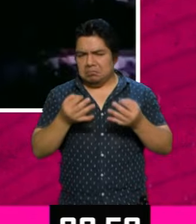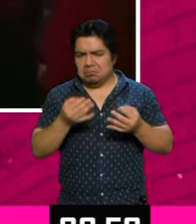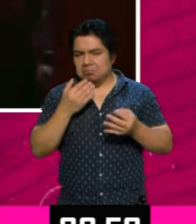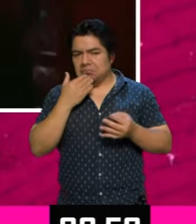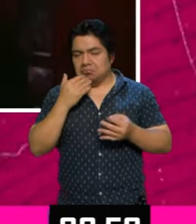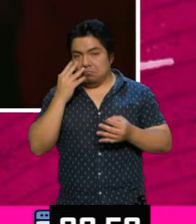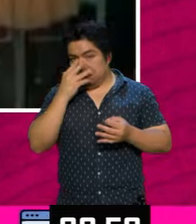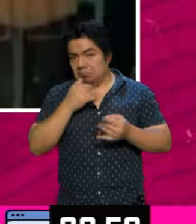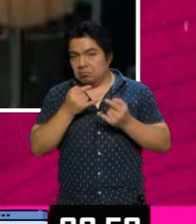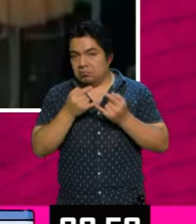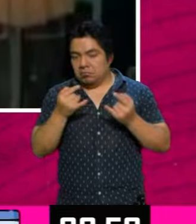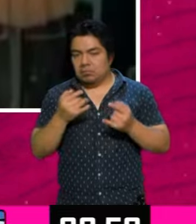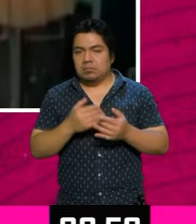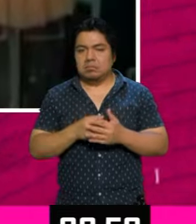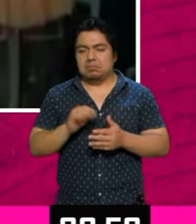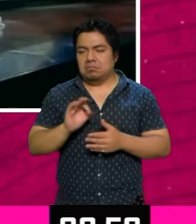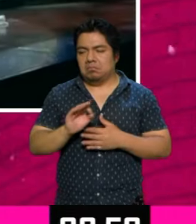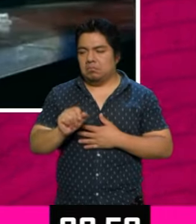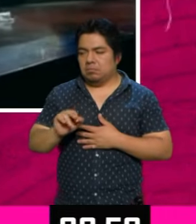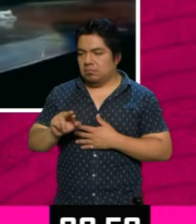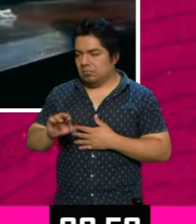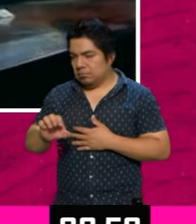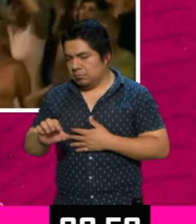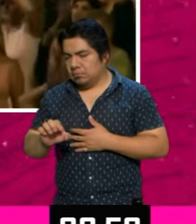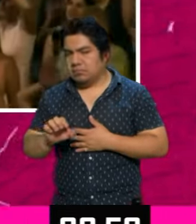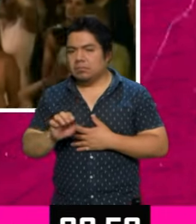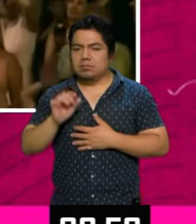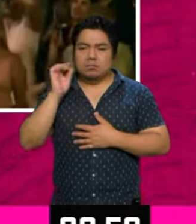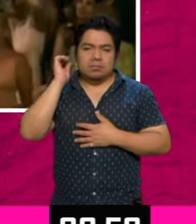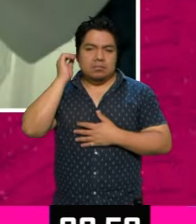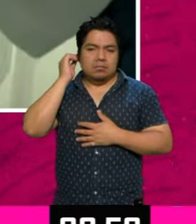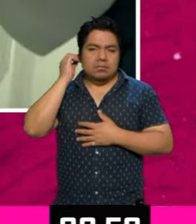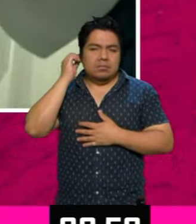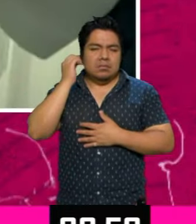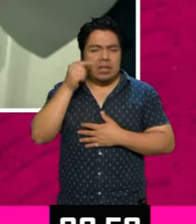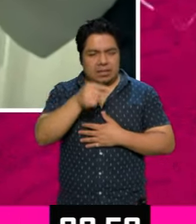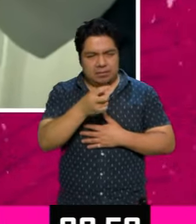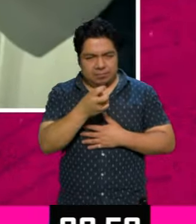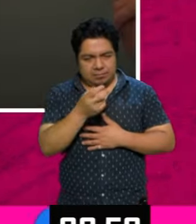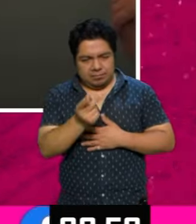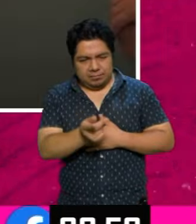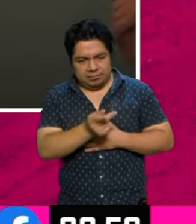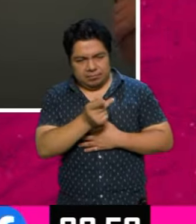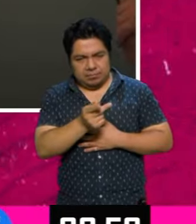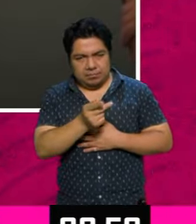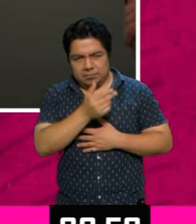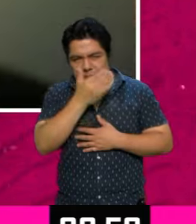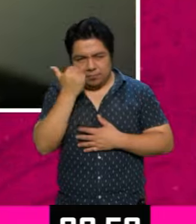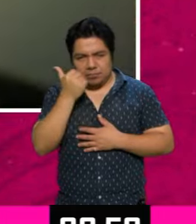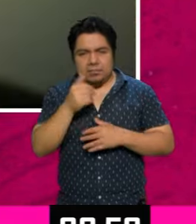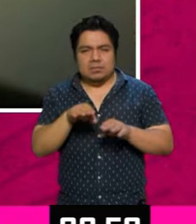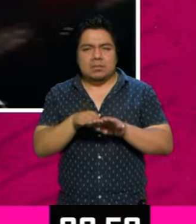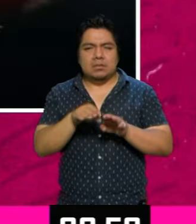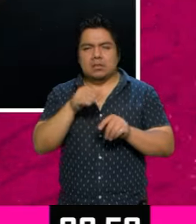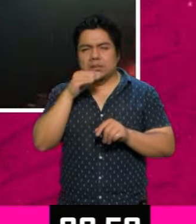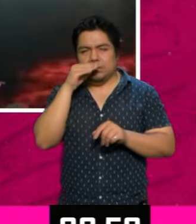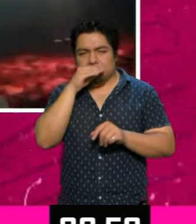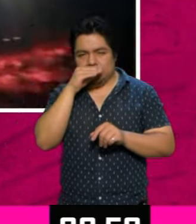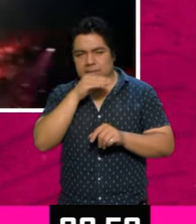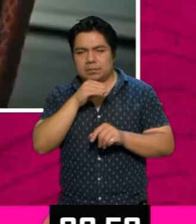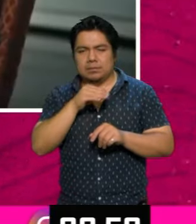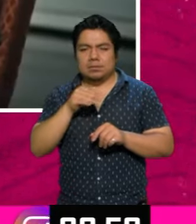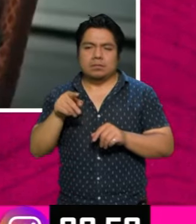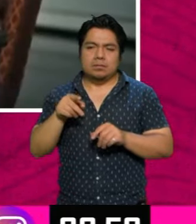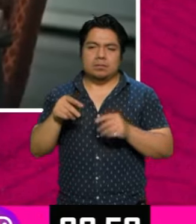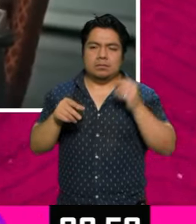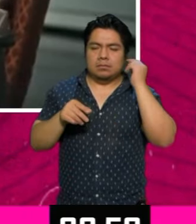se siente como estas series muy ególatras en donde buscas... Es justo lo que te iba a preguntar. No. No es de esas gratuitas, ¿no? De que acabas adorando.